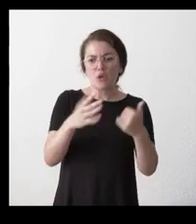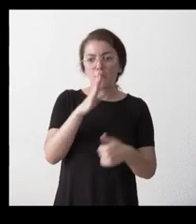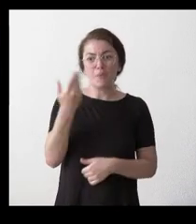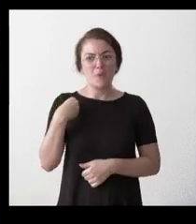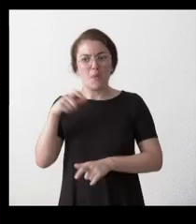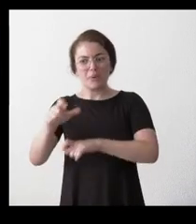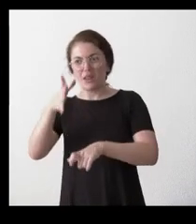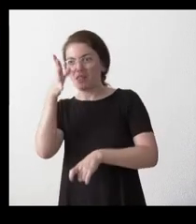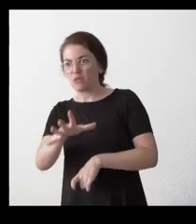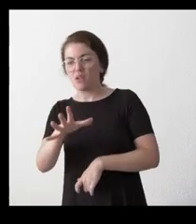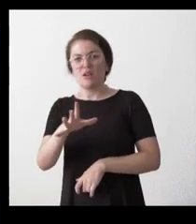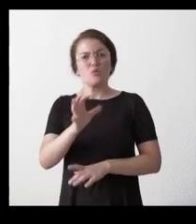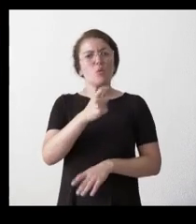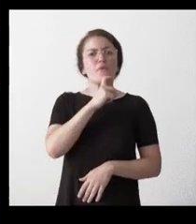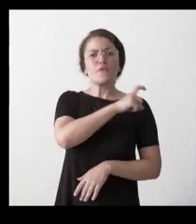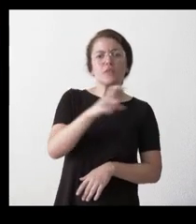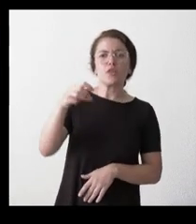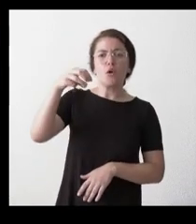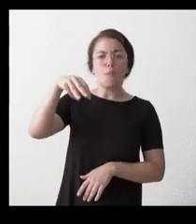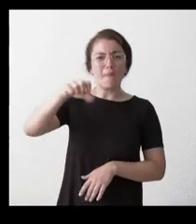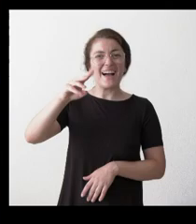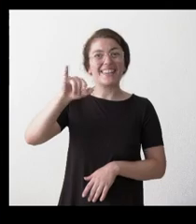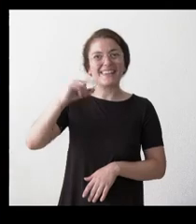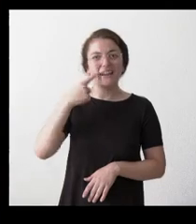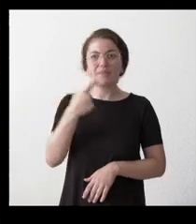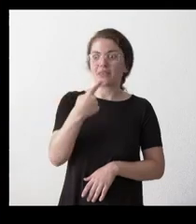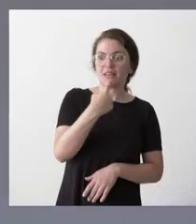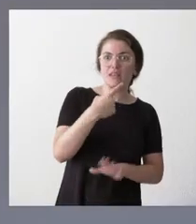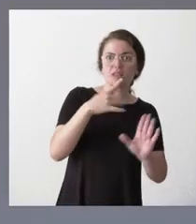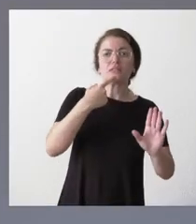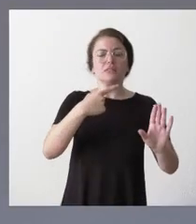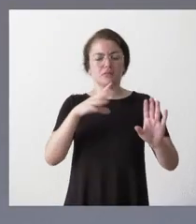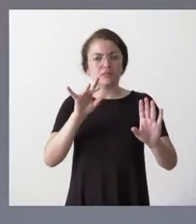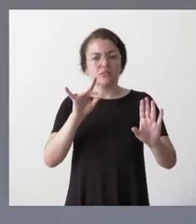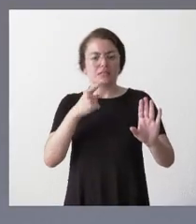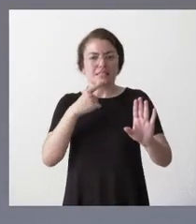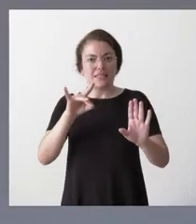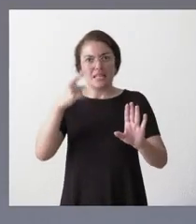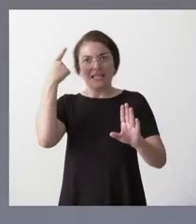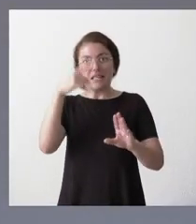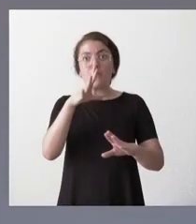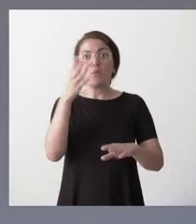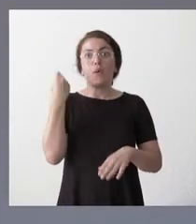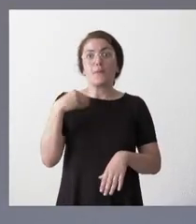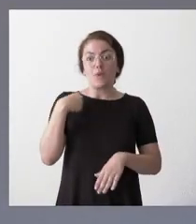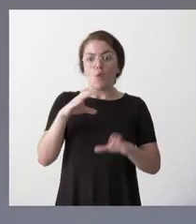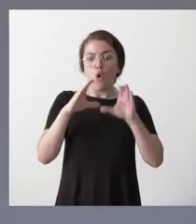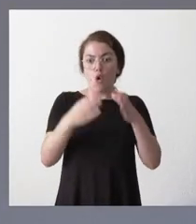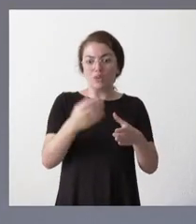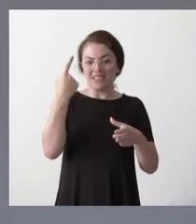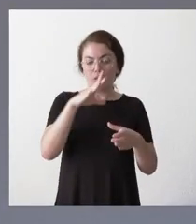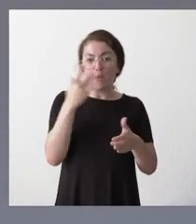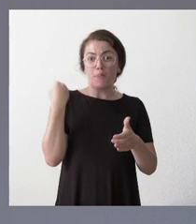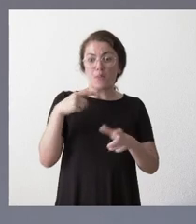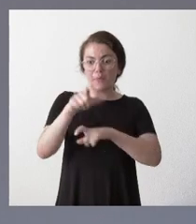propia Fundación Madrina se dirija a la Junta para decir... La Junta sabe de esta situación de desprotección por las inspecciones que va realizando los propios